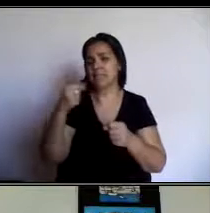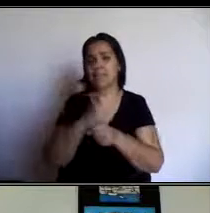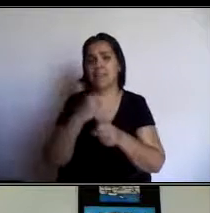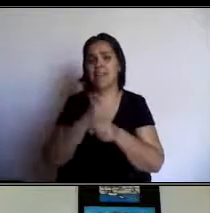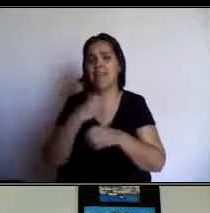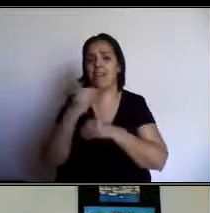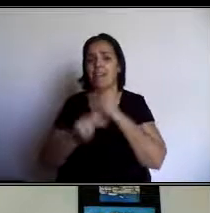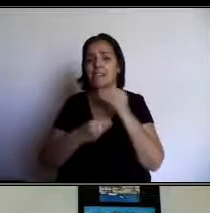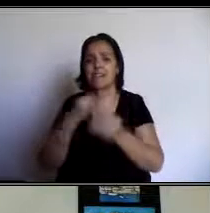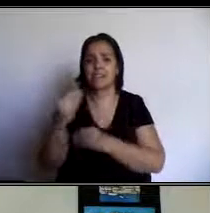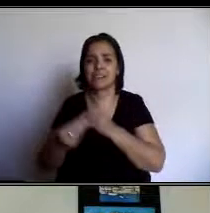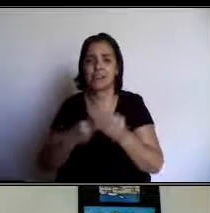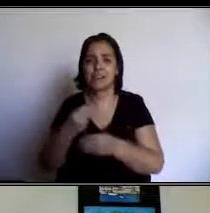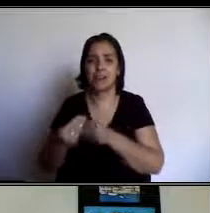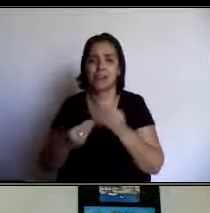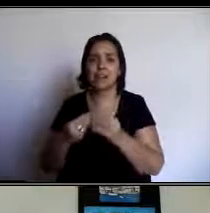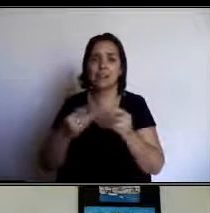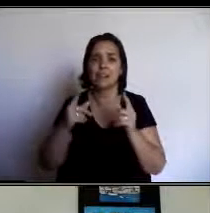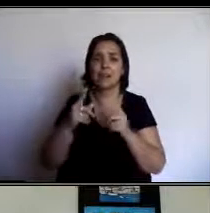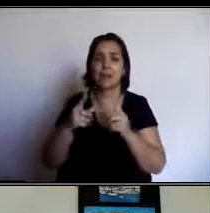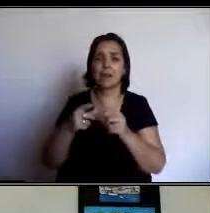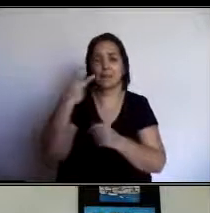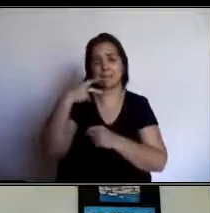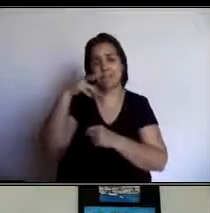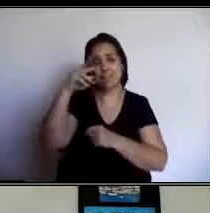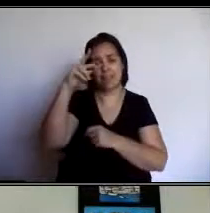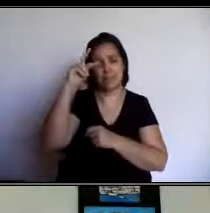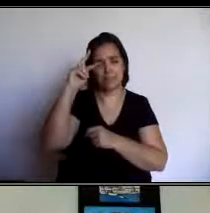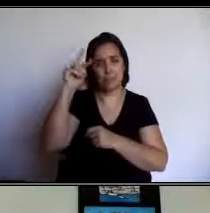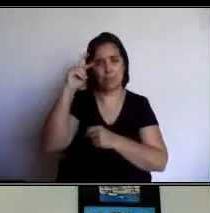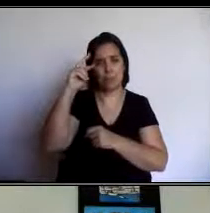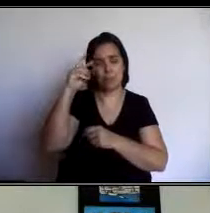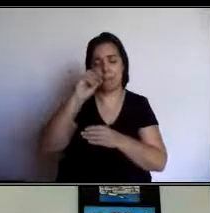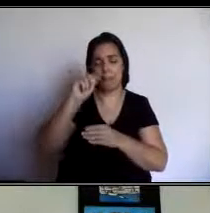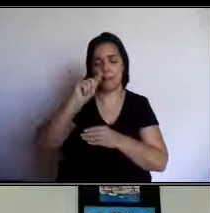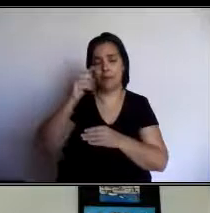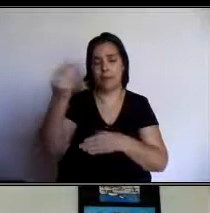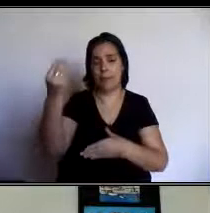en traspolar esas experiencias al territorio,